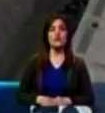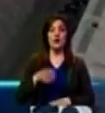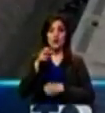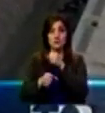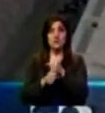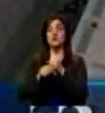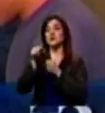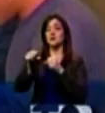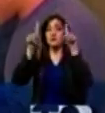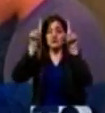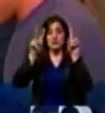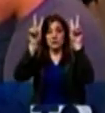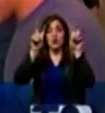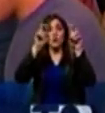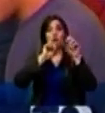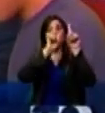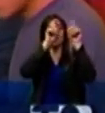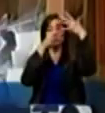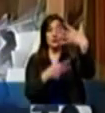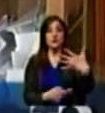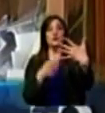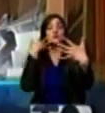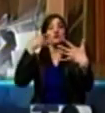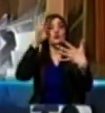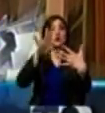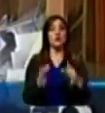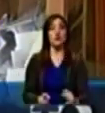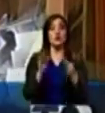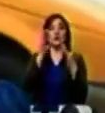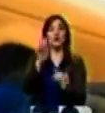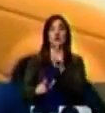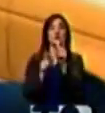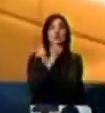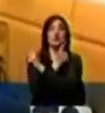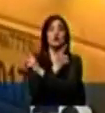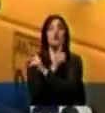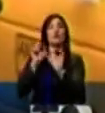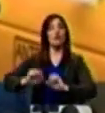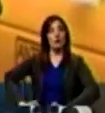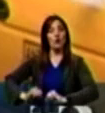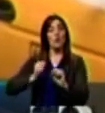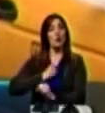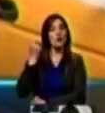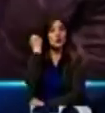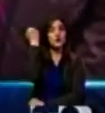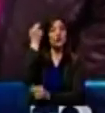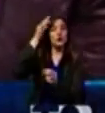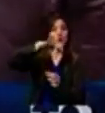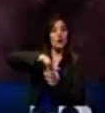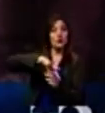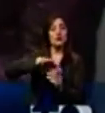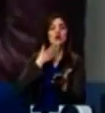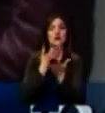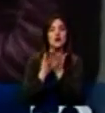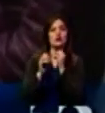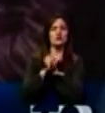Este año, con ocasión de la consulta popular que se llevará a cabo el 4 de febrero, las personas con discapacidad podrán ejercer su derecho al voto. Gracias a